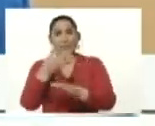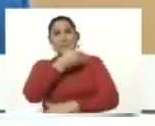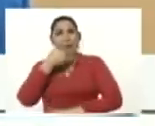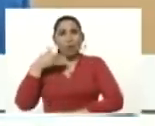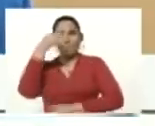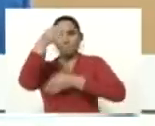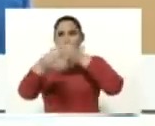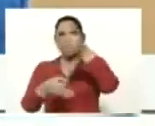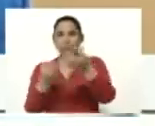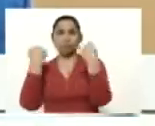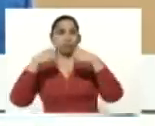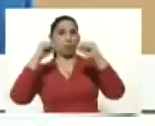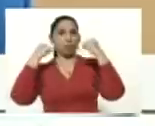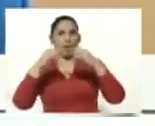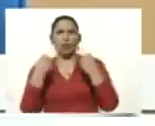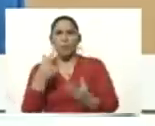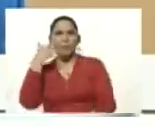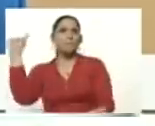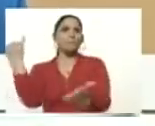explicación es la práctica.